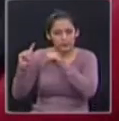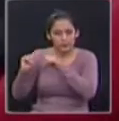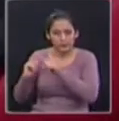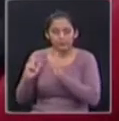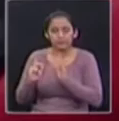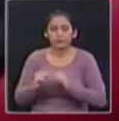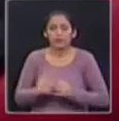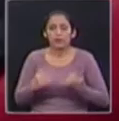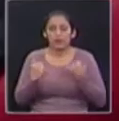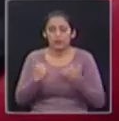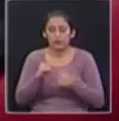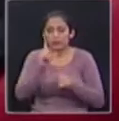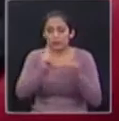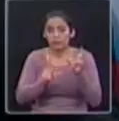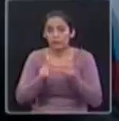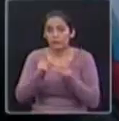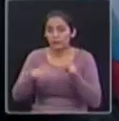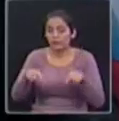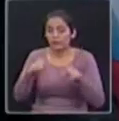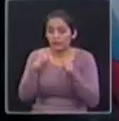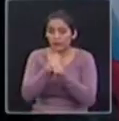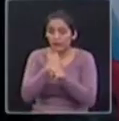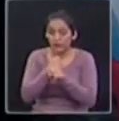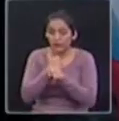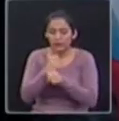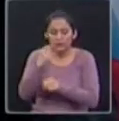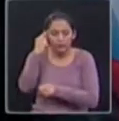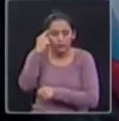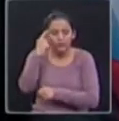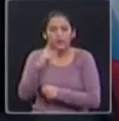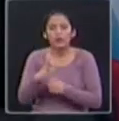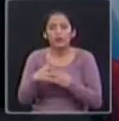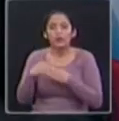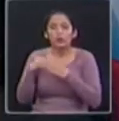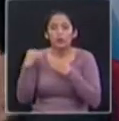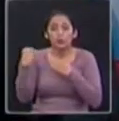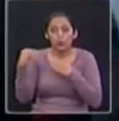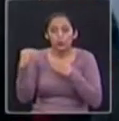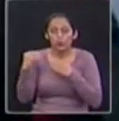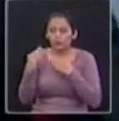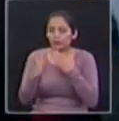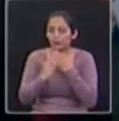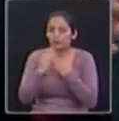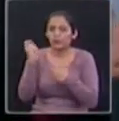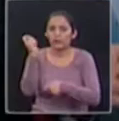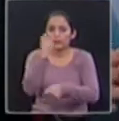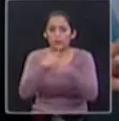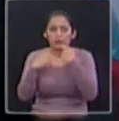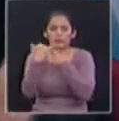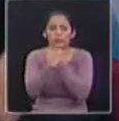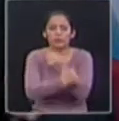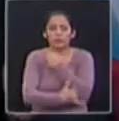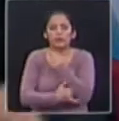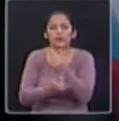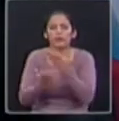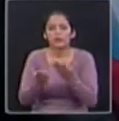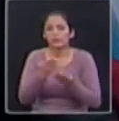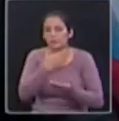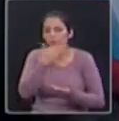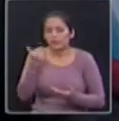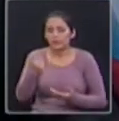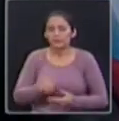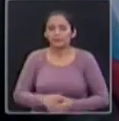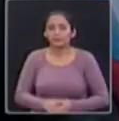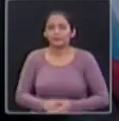los productores deberían estar recibiendo el beneficio de la fortaleza del dólar que es algo que el gobierno a través de todas las restricciones que ha puesto al comercio no les permite recibir